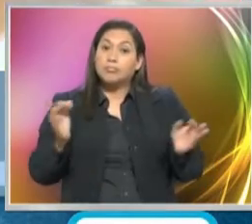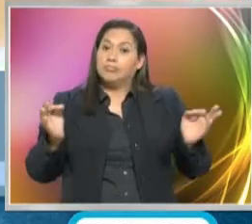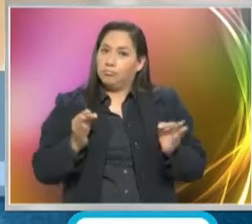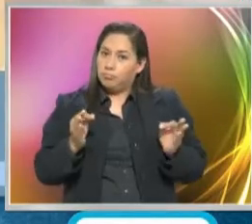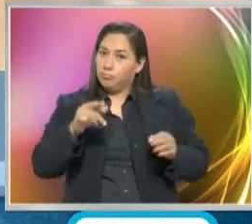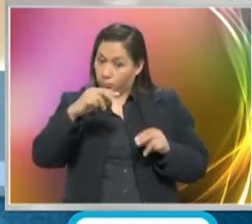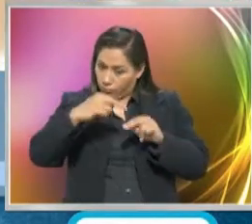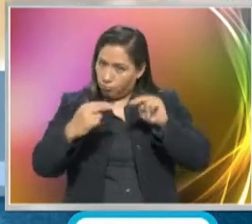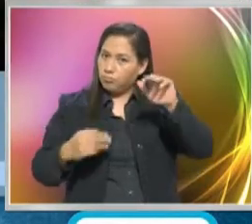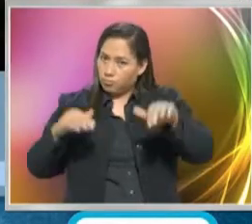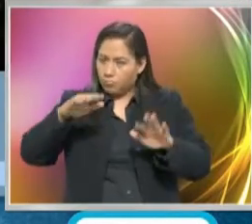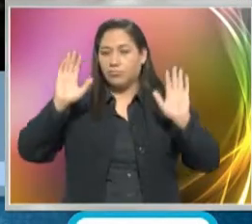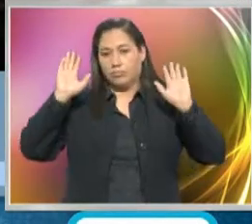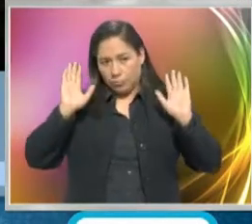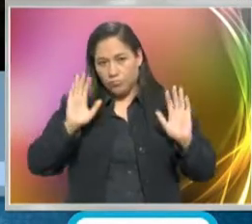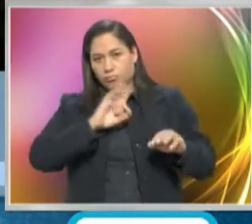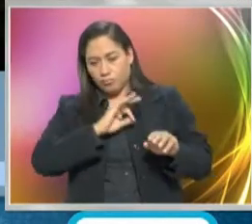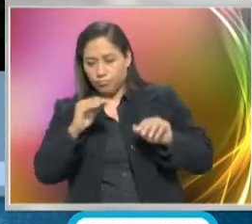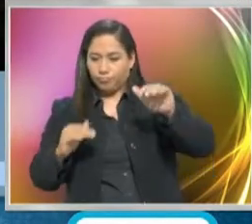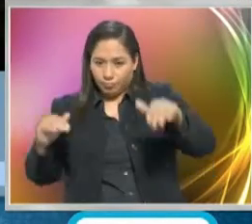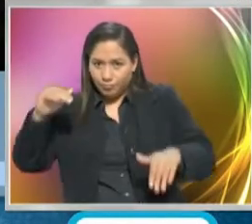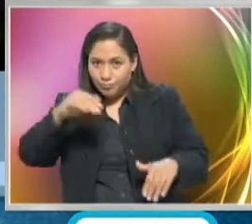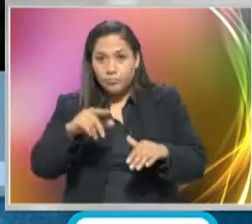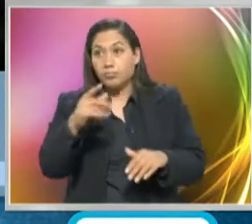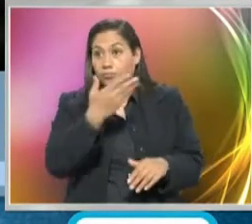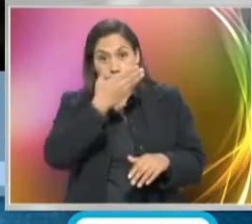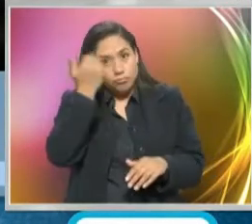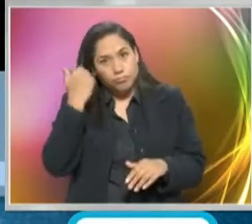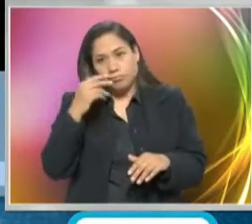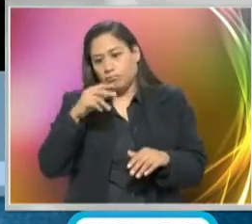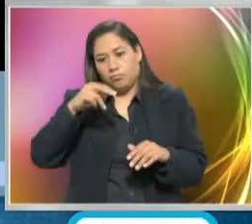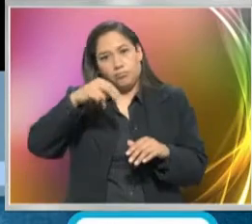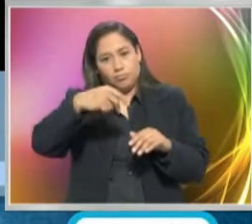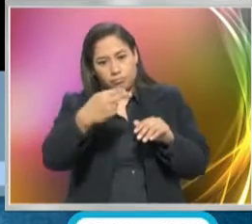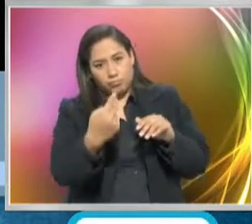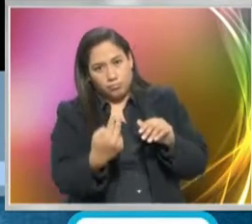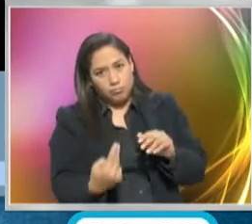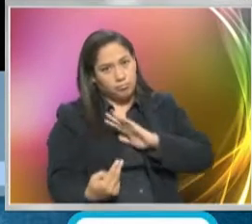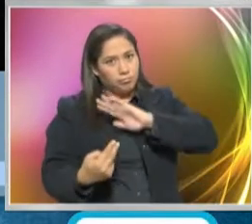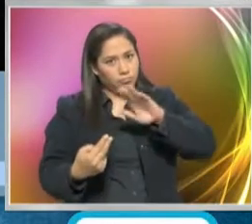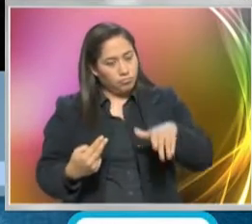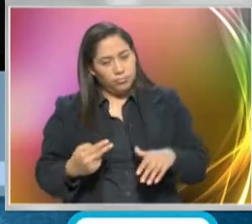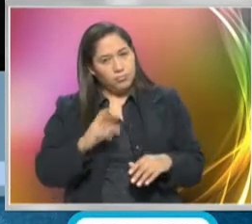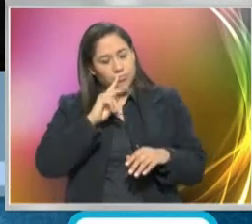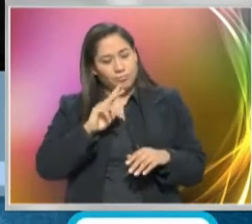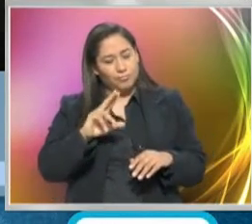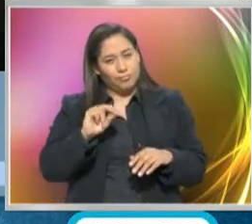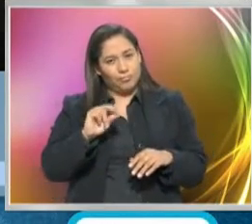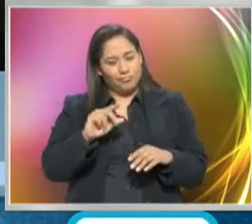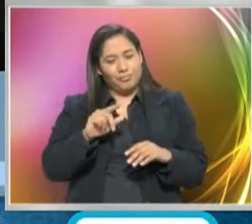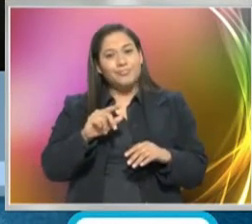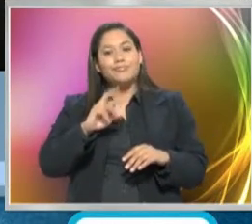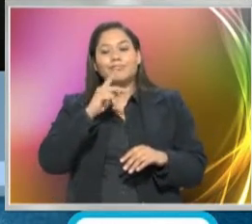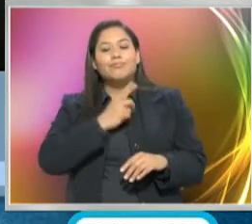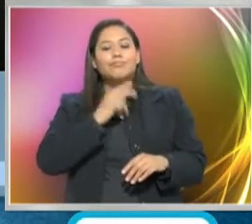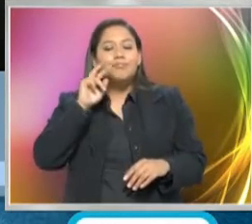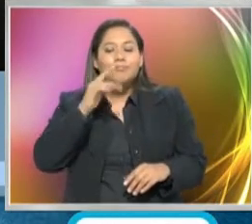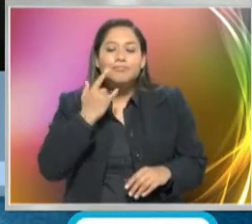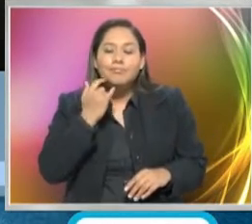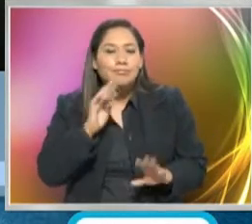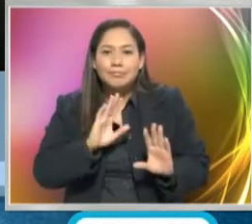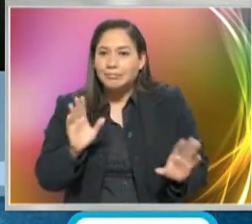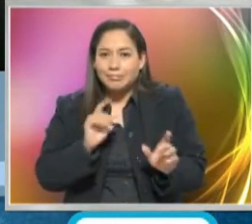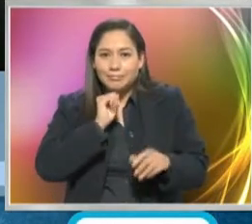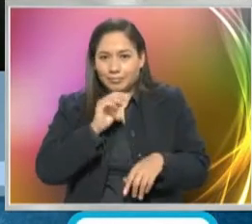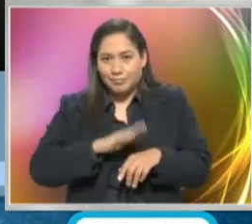Bueno, si sabes nadar, ¿no? Porque Sí sabes nadar, ¿verdad? Sí. porque si no, Entonces no mejor mejor no. corres peligro. Mejor nada más verlas desde lejos. Desde